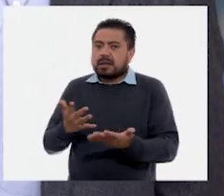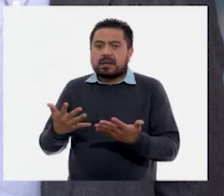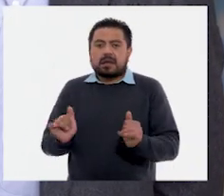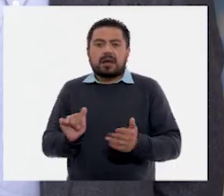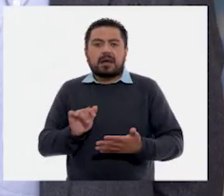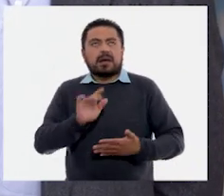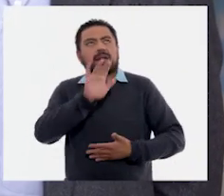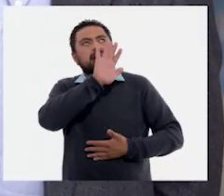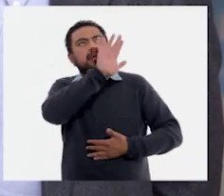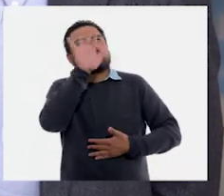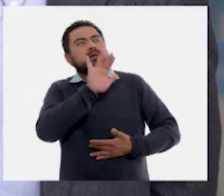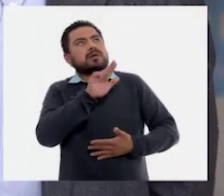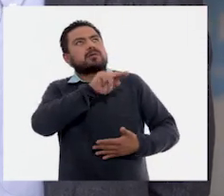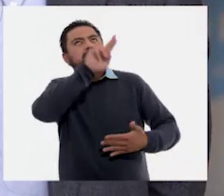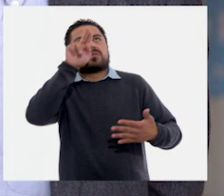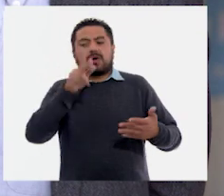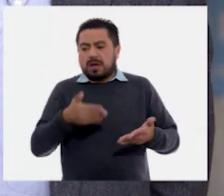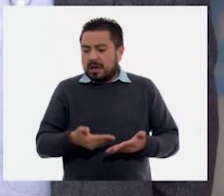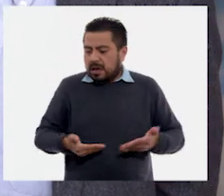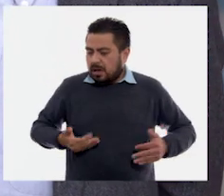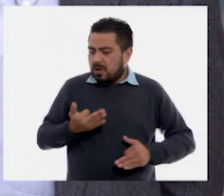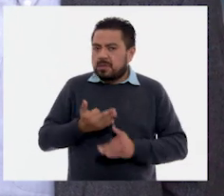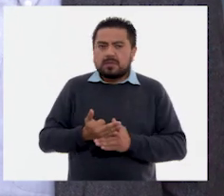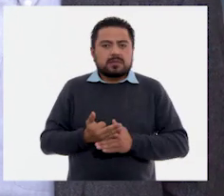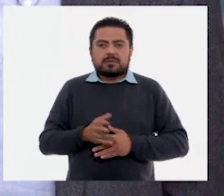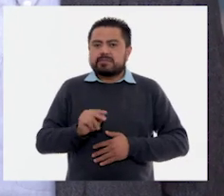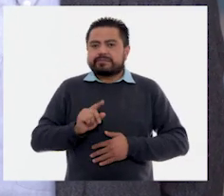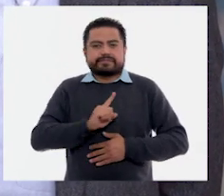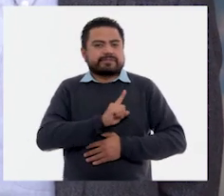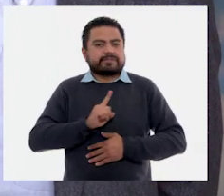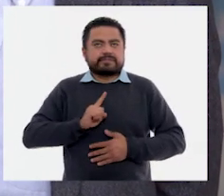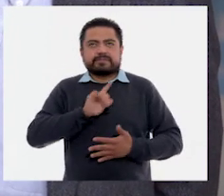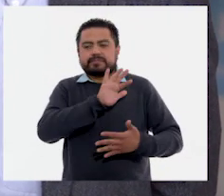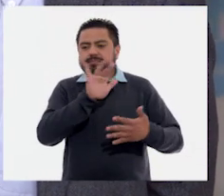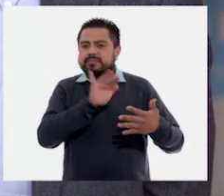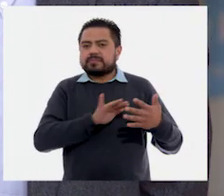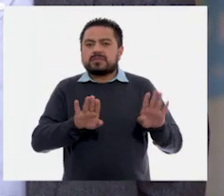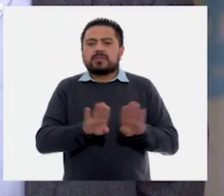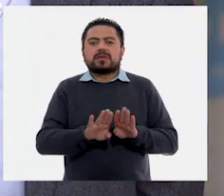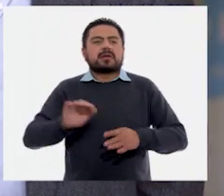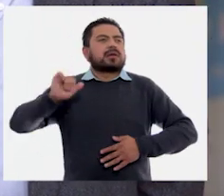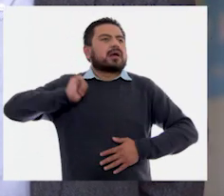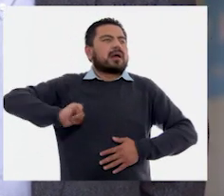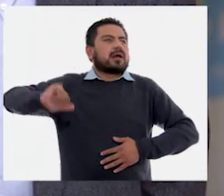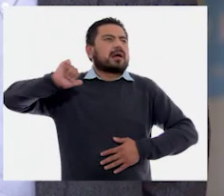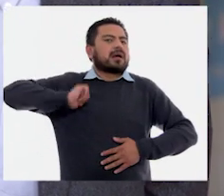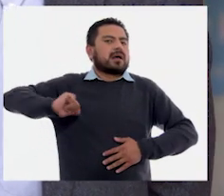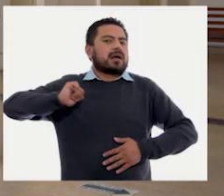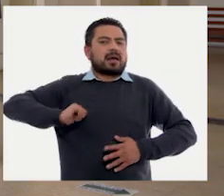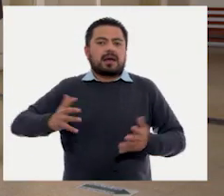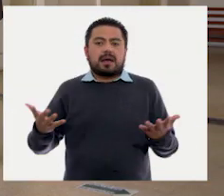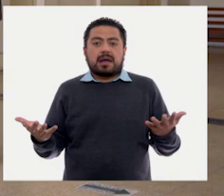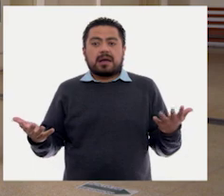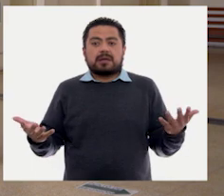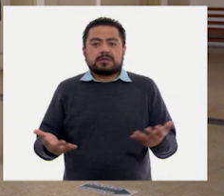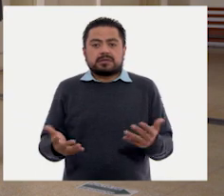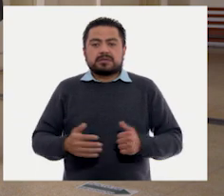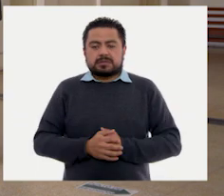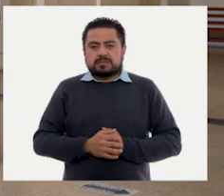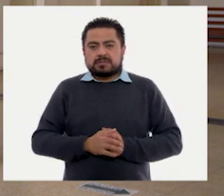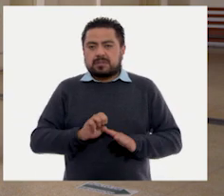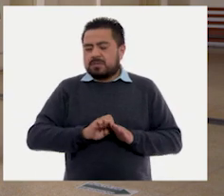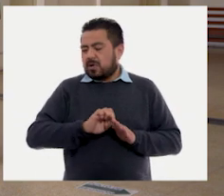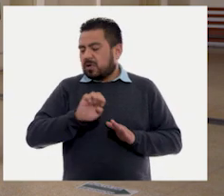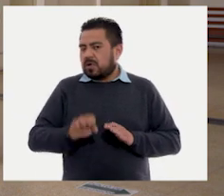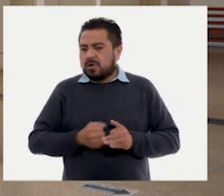leer los murales en la actualidad no deberían leerse como en la época que se hicieron. Por